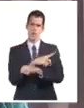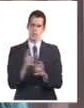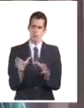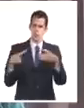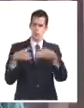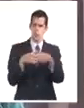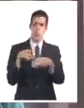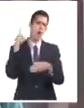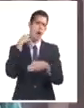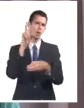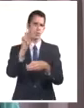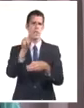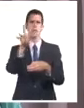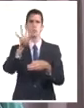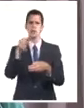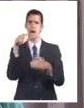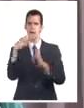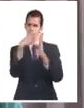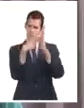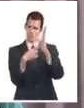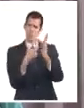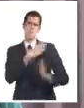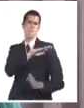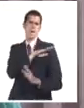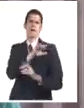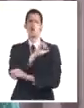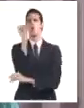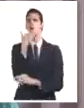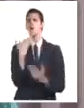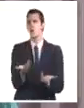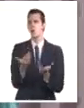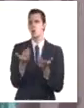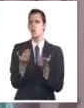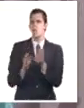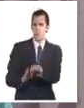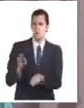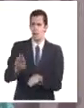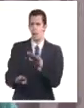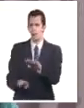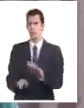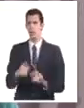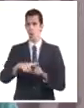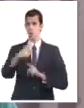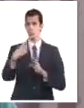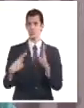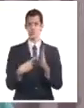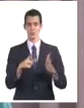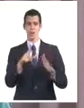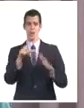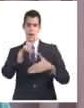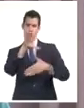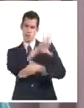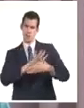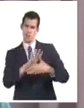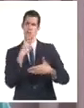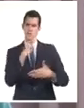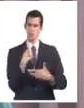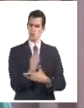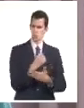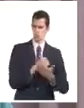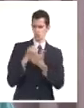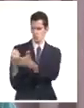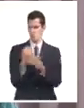siempre también luchando por la integración regional latinoamericana y caribeña con soberanía, cooperación, solidaridad